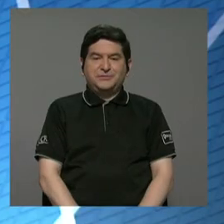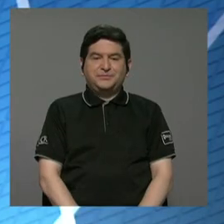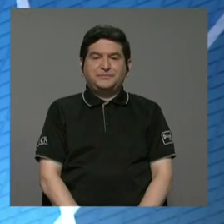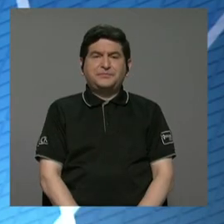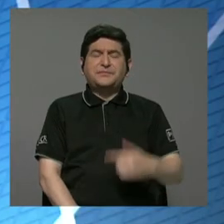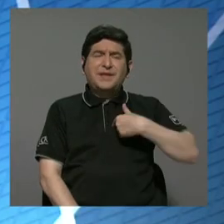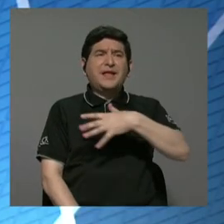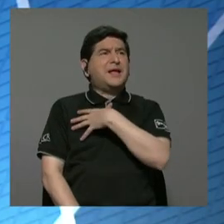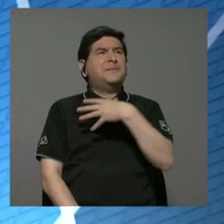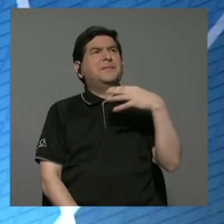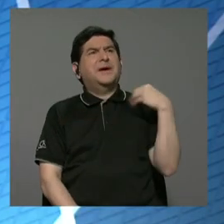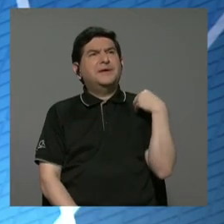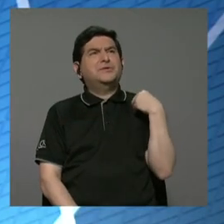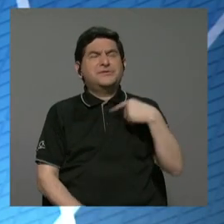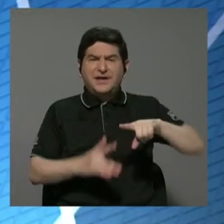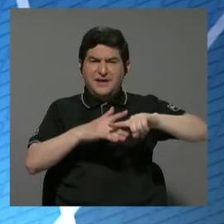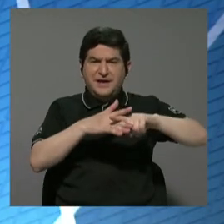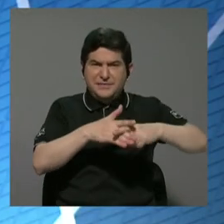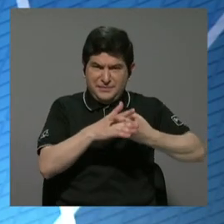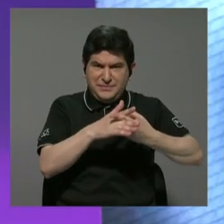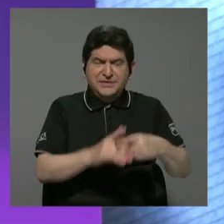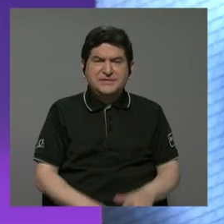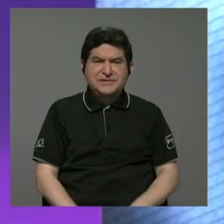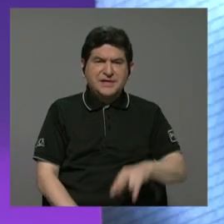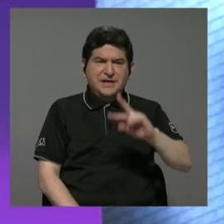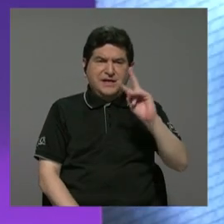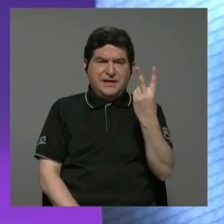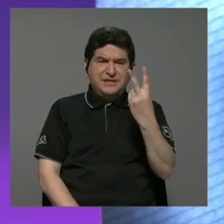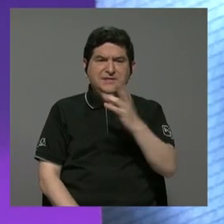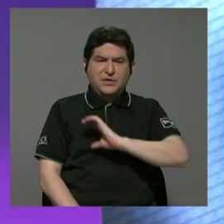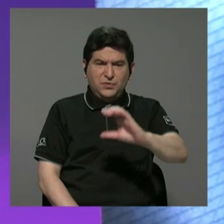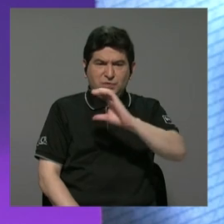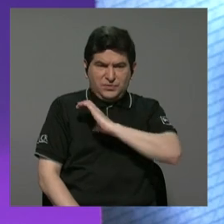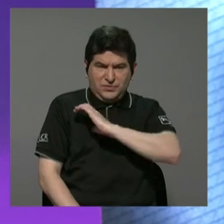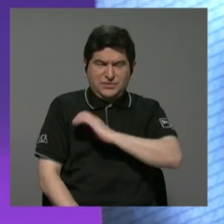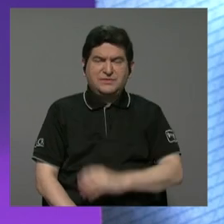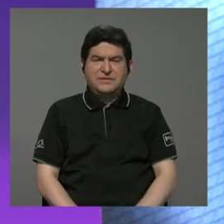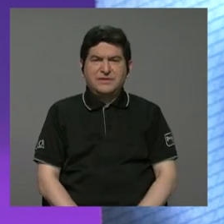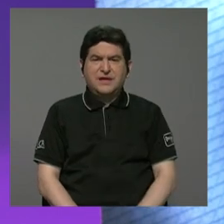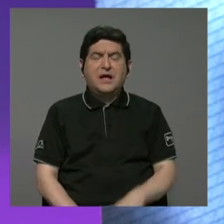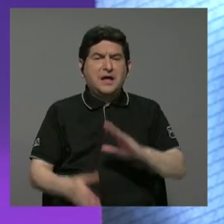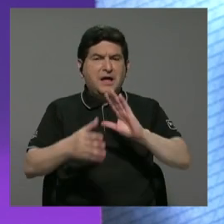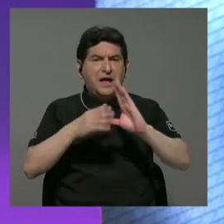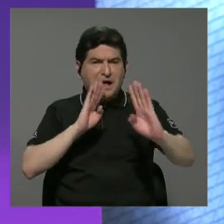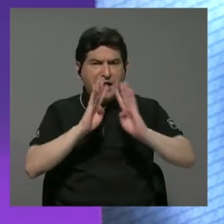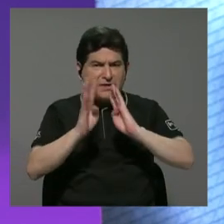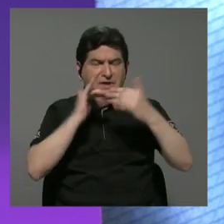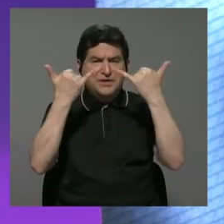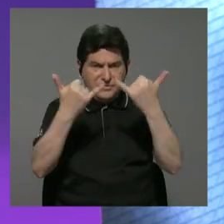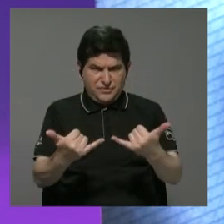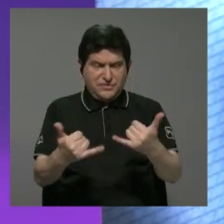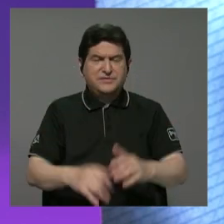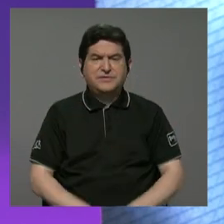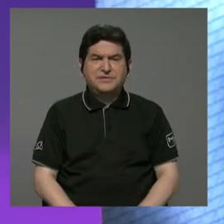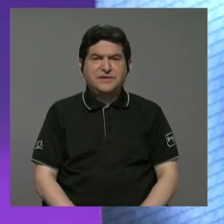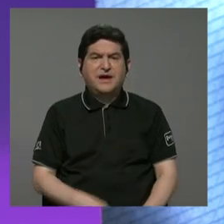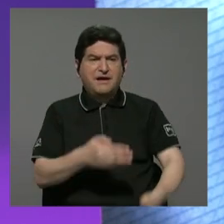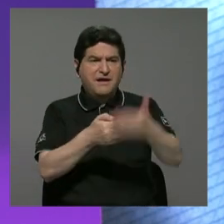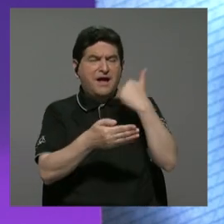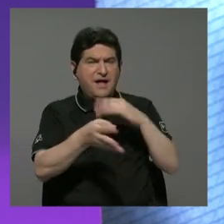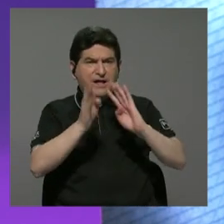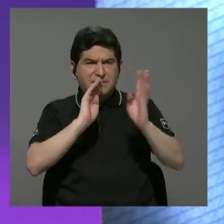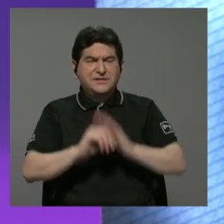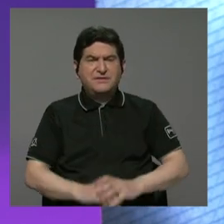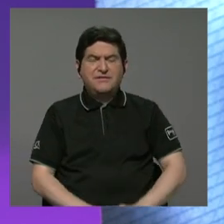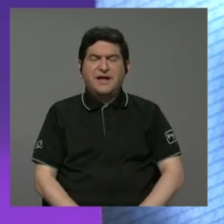Me gustaría inclusive introducir la segunda dimensión que estábamos conversando. Ya habíamos conversado un poco sobre el tema